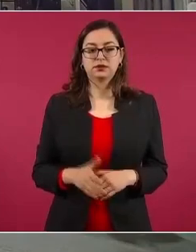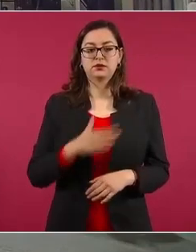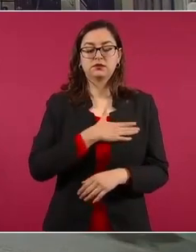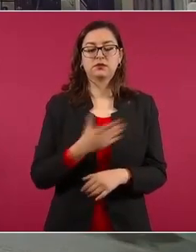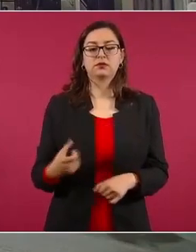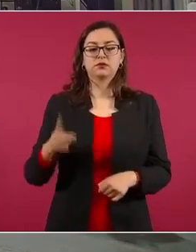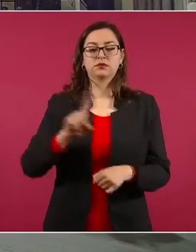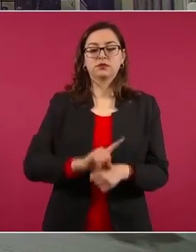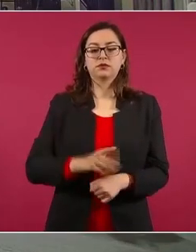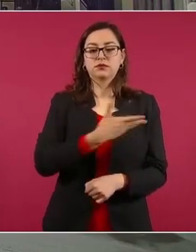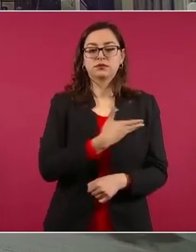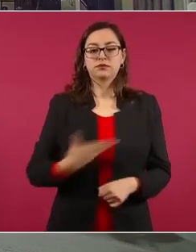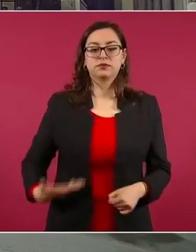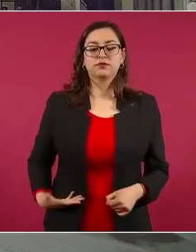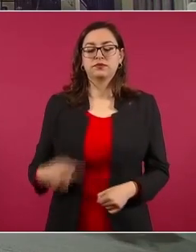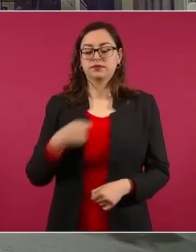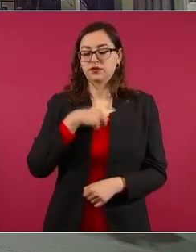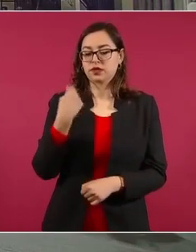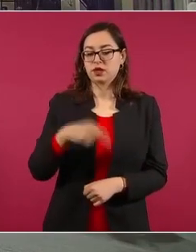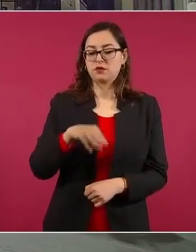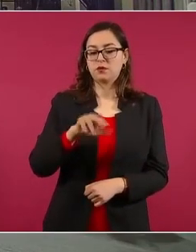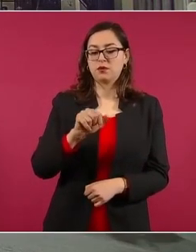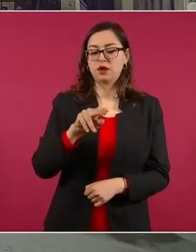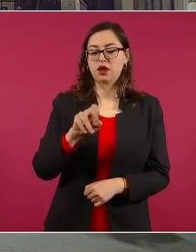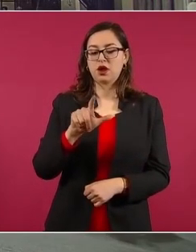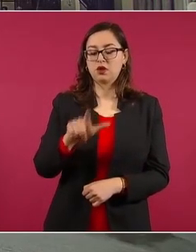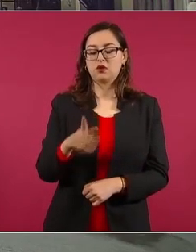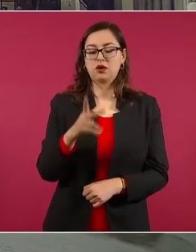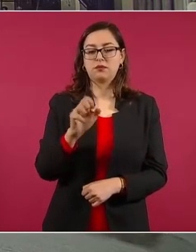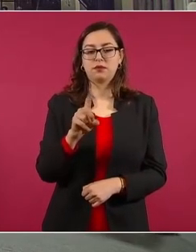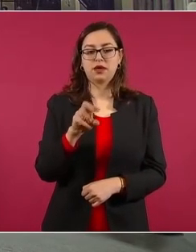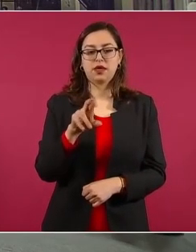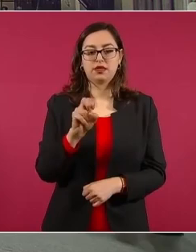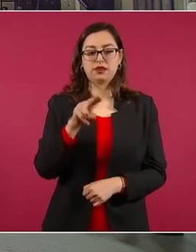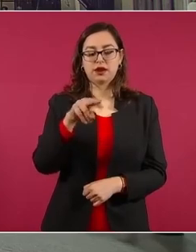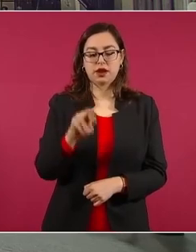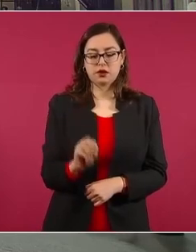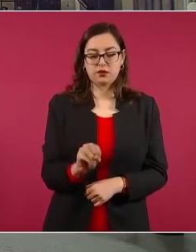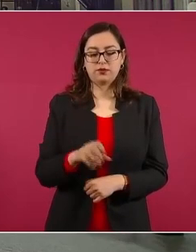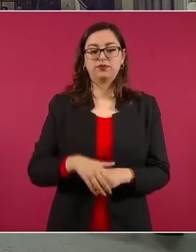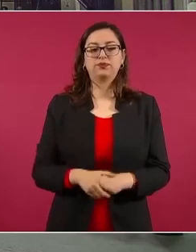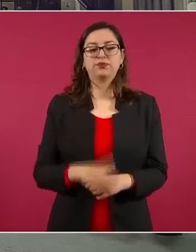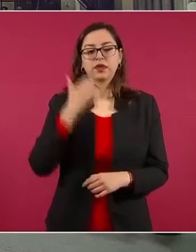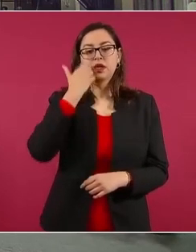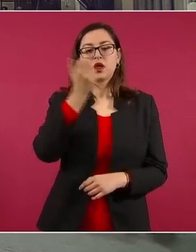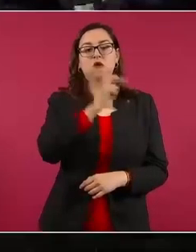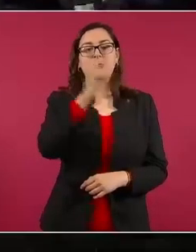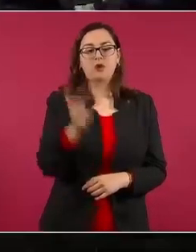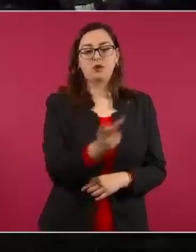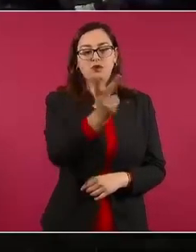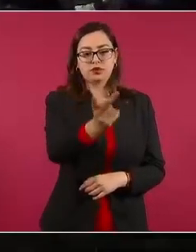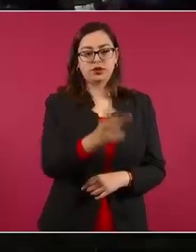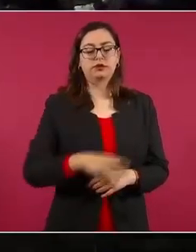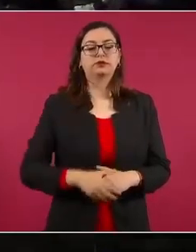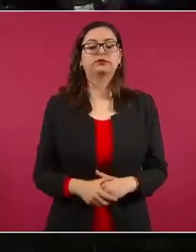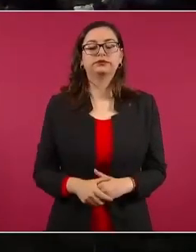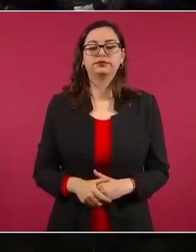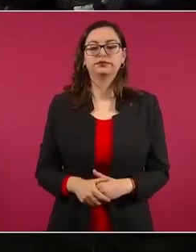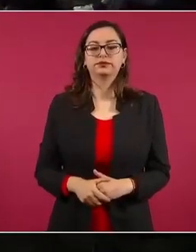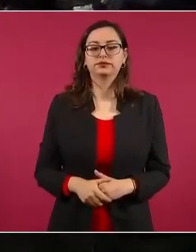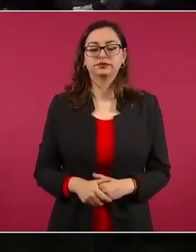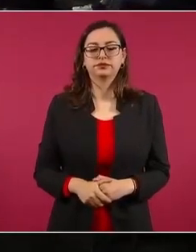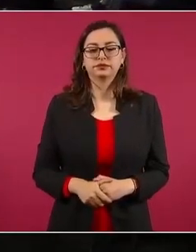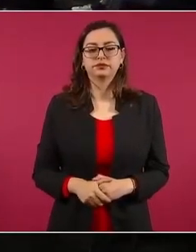Buenos días, señor presidente. Manuel Pedrero, del Quintana Roo MX, de los Reporteros MX. Preguntarle en primera instancia sus reflexiones acerca